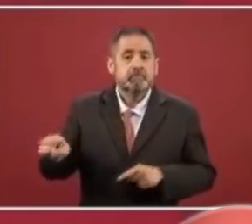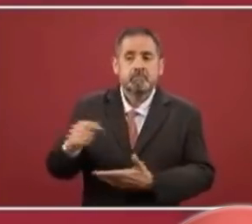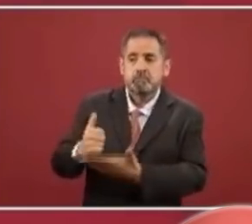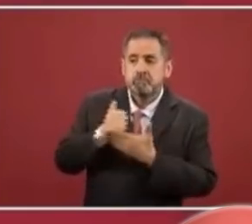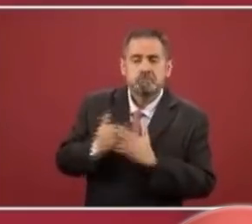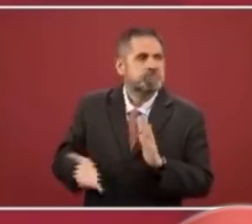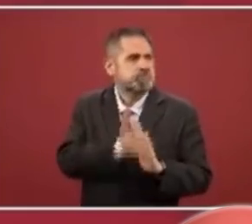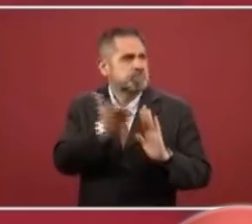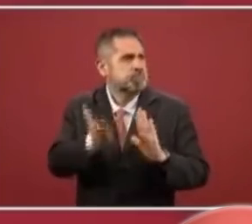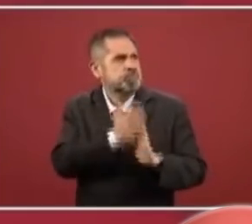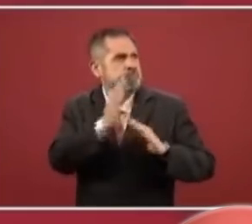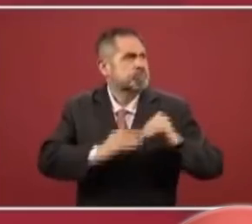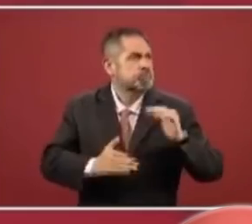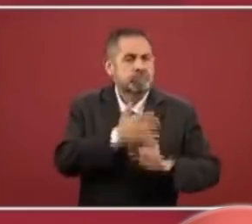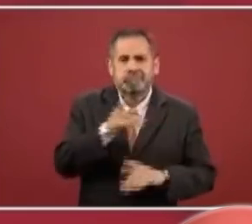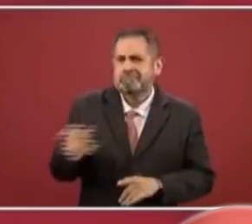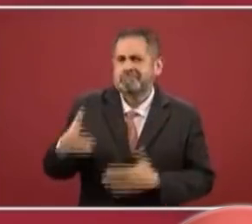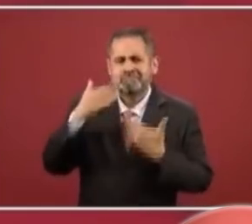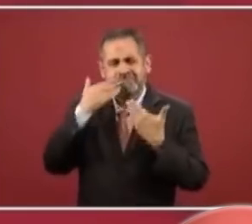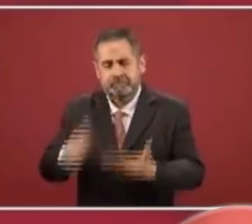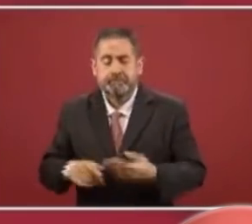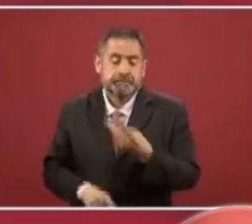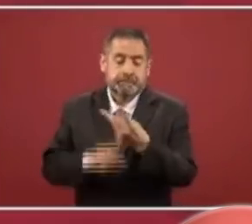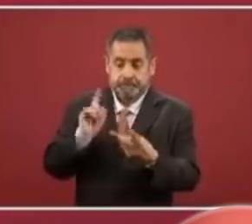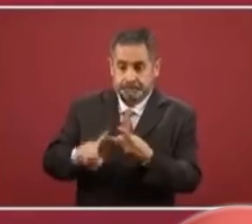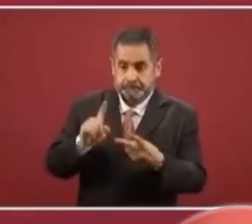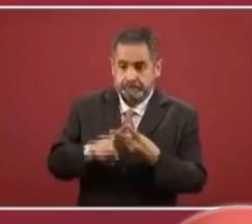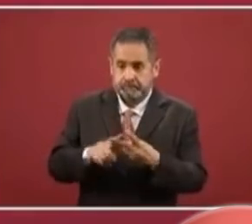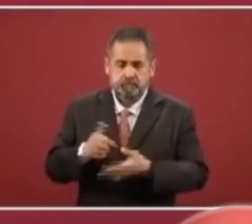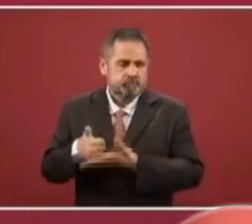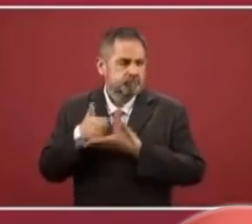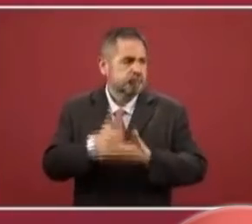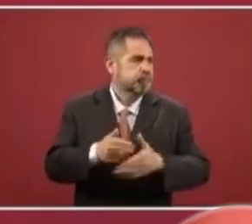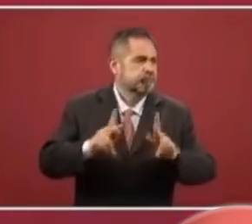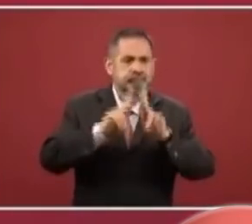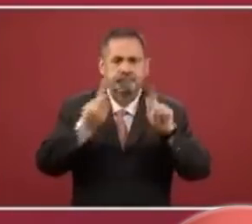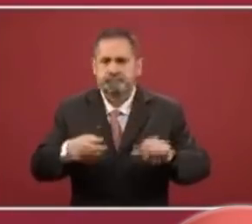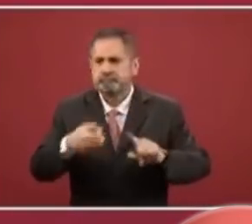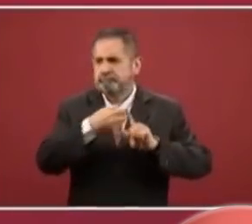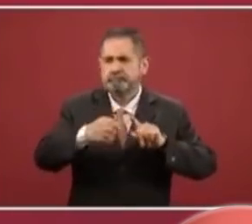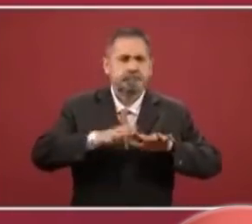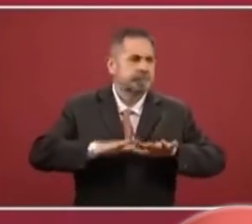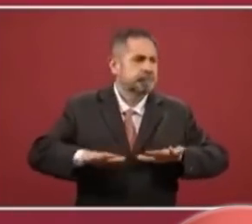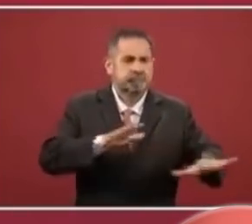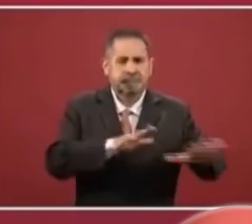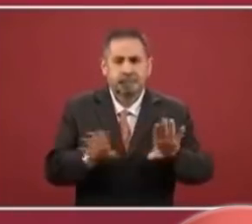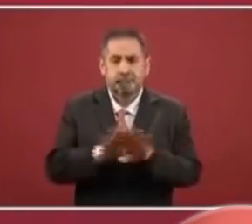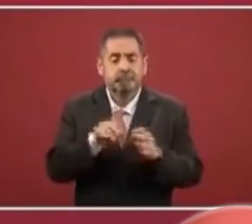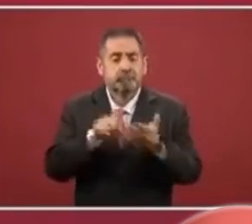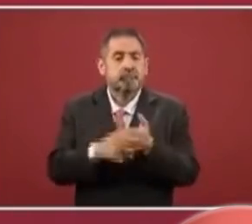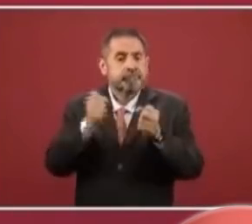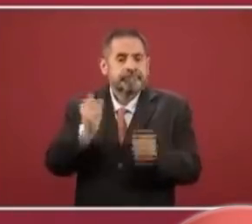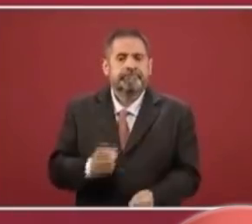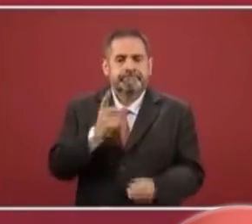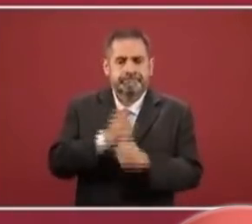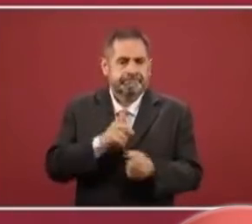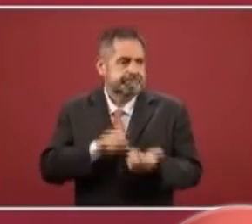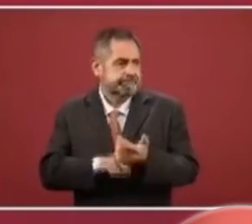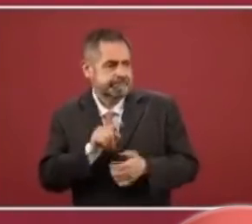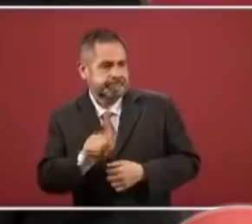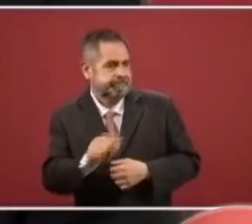nos están ayudando para garantizar la paz y la tranquilidad en labores de seguridad pública,